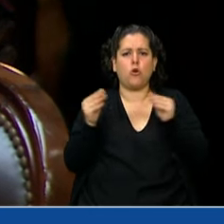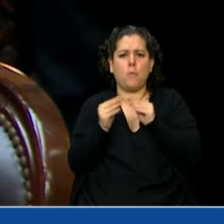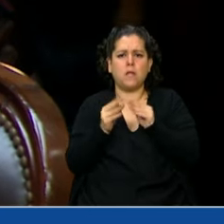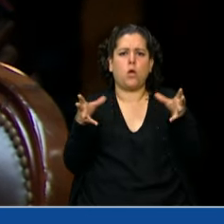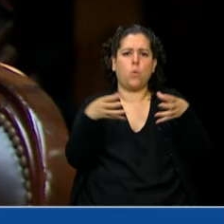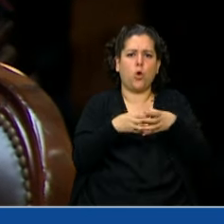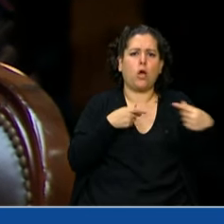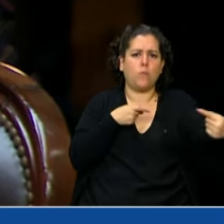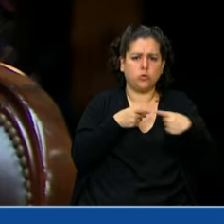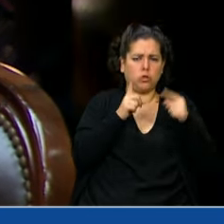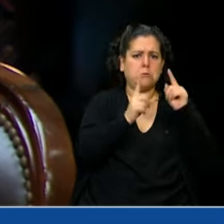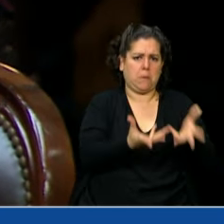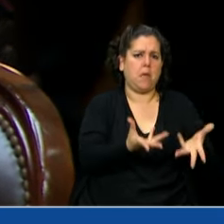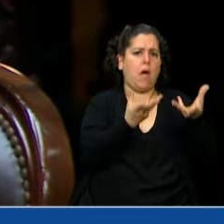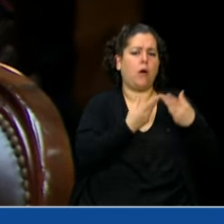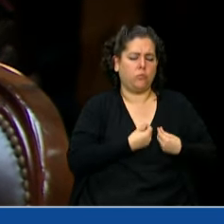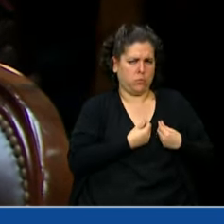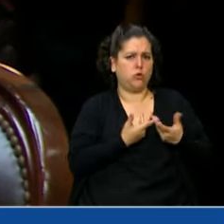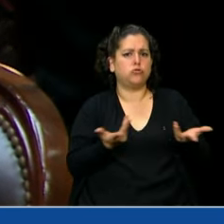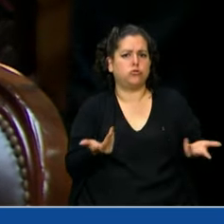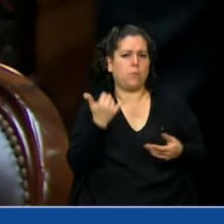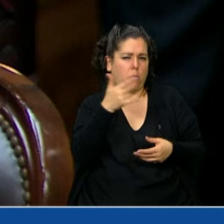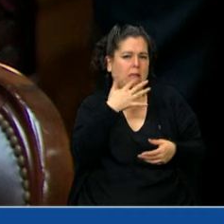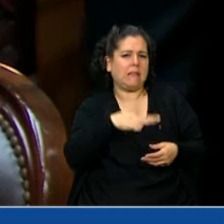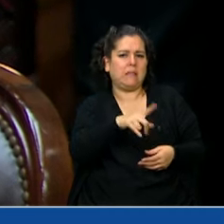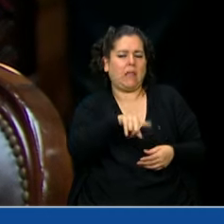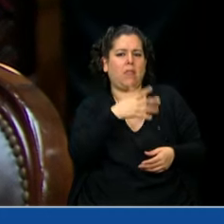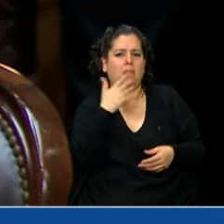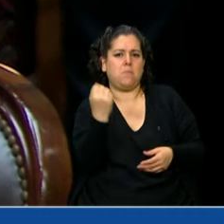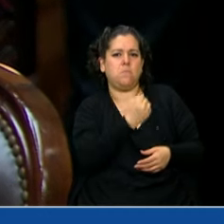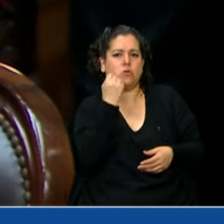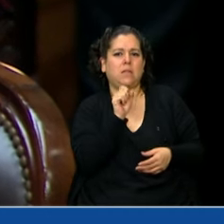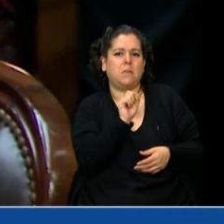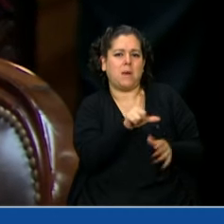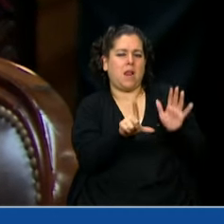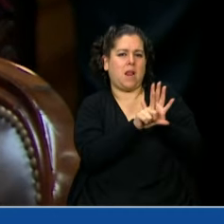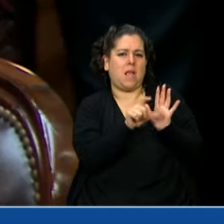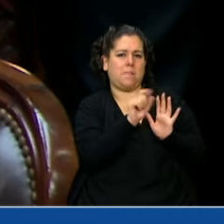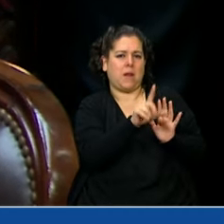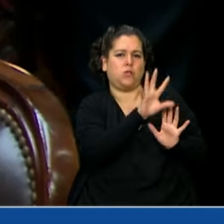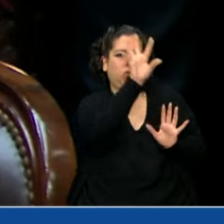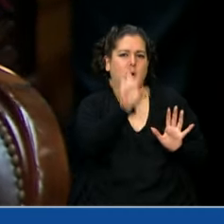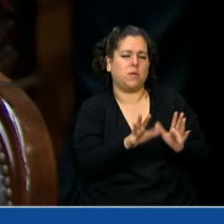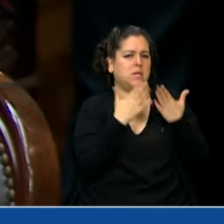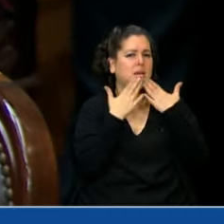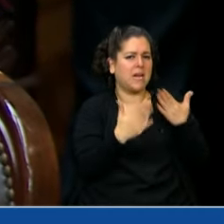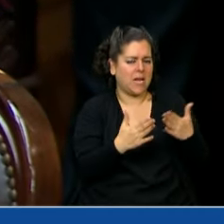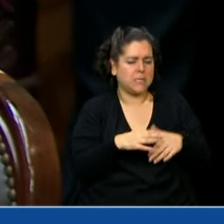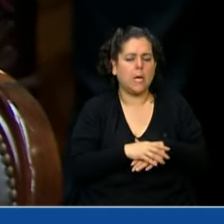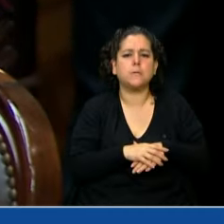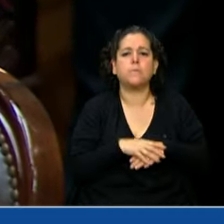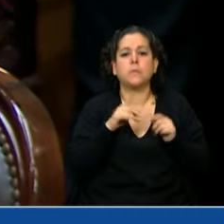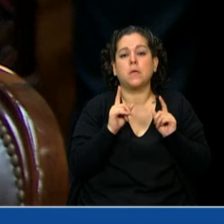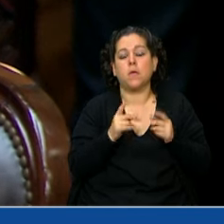bloques opositores que entienden la importancia de de esta ley para sus provincias Así que los agradecemos y